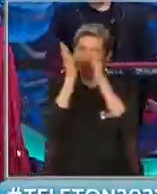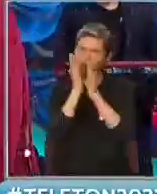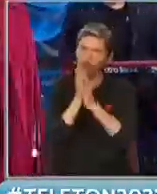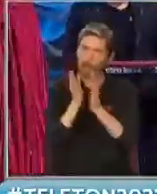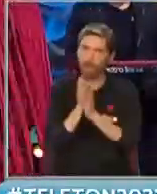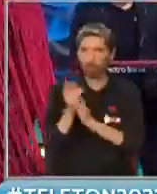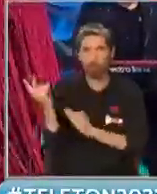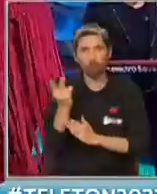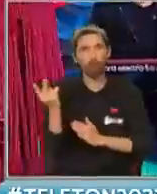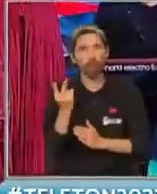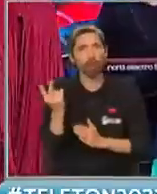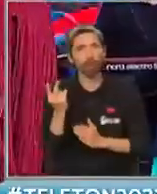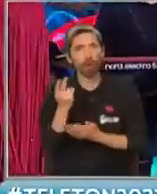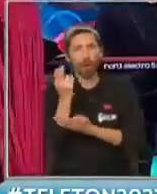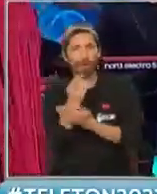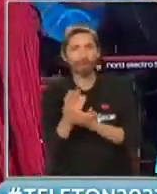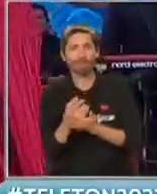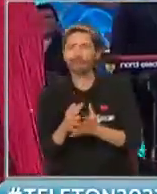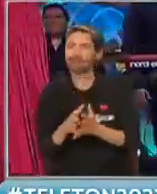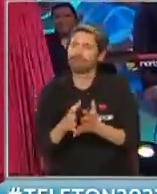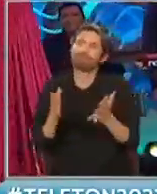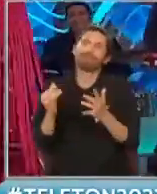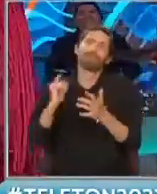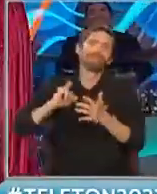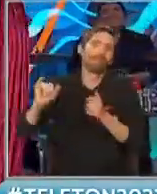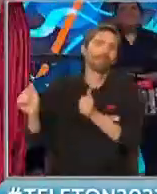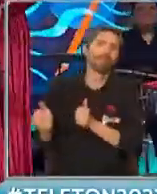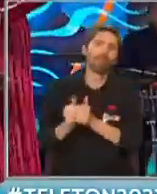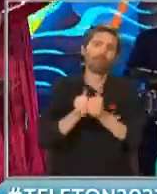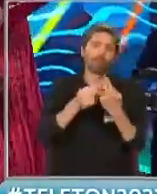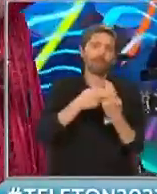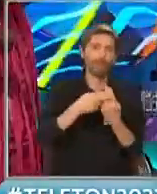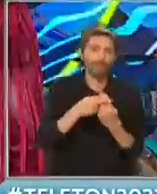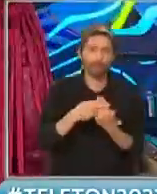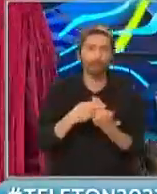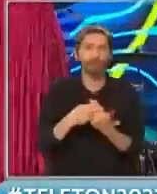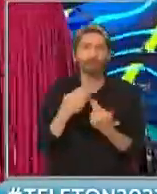dos grandes artistas que han estado siempre en la